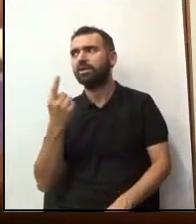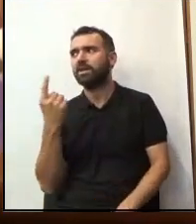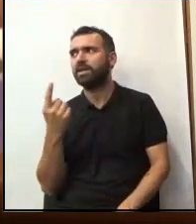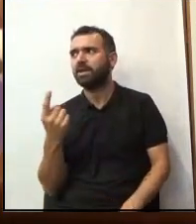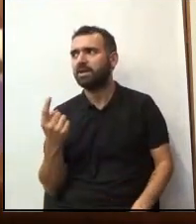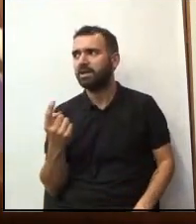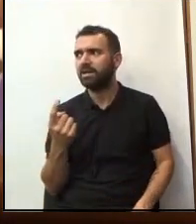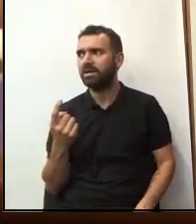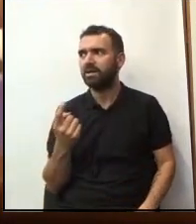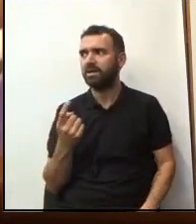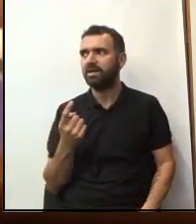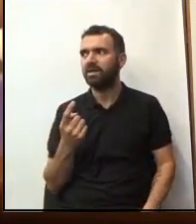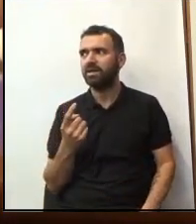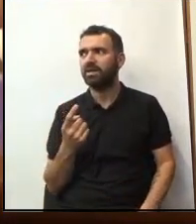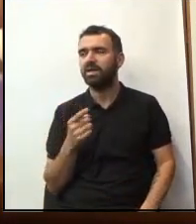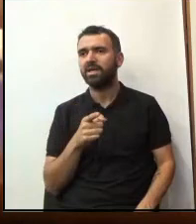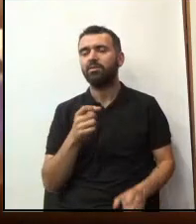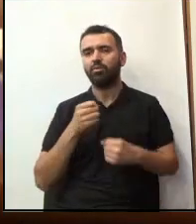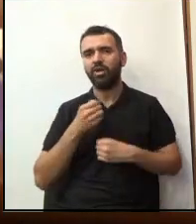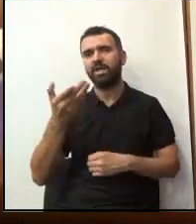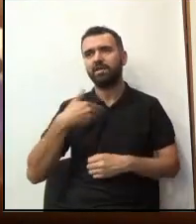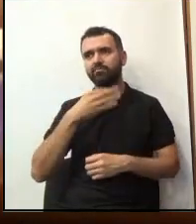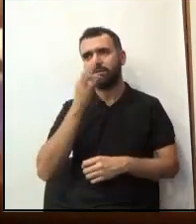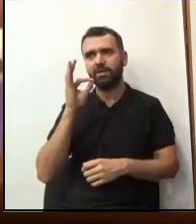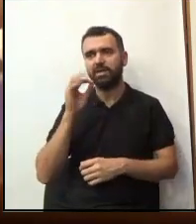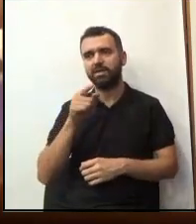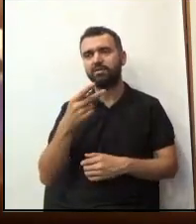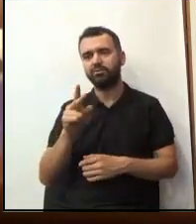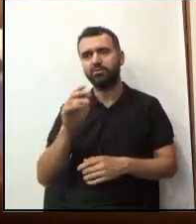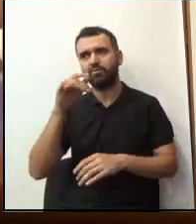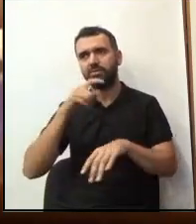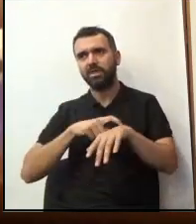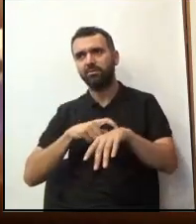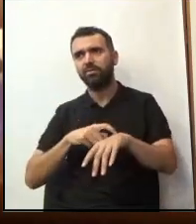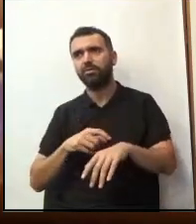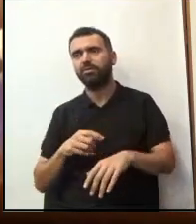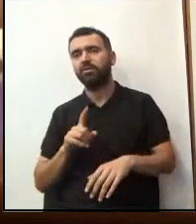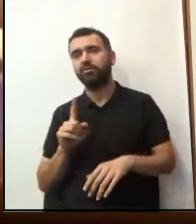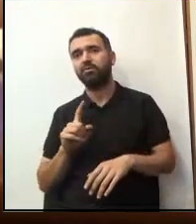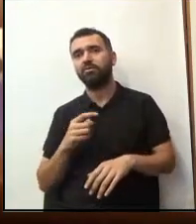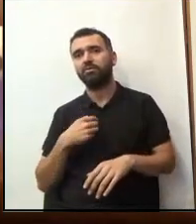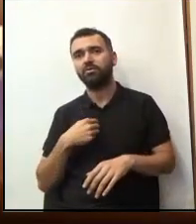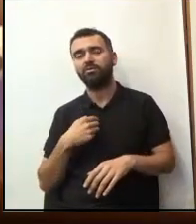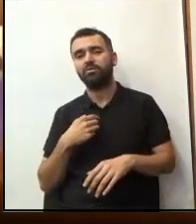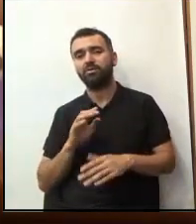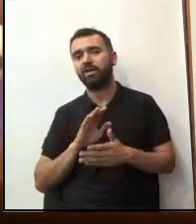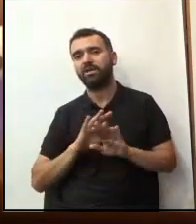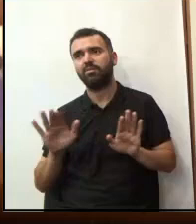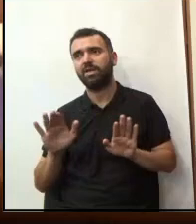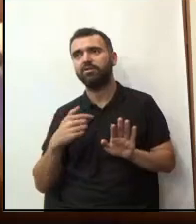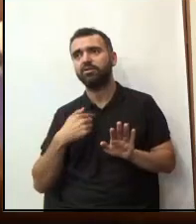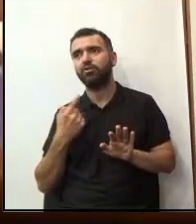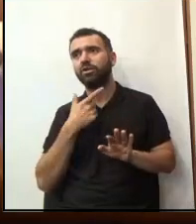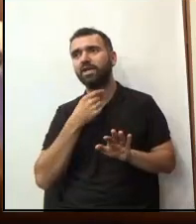Ella me puede hacer callar, no se preocupe, su tiempo. No, yo estaba terminando, solo quería escuchar lo que decía la colega acá,